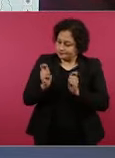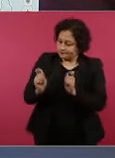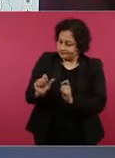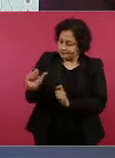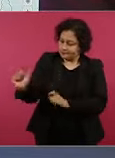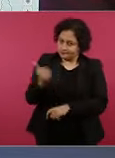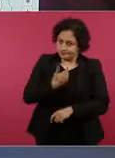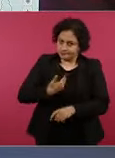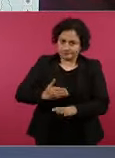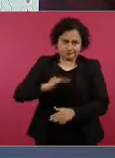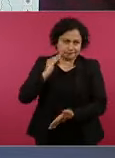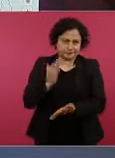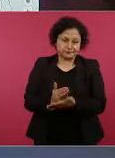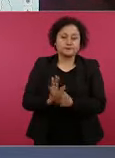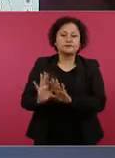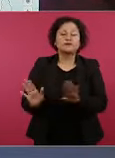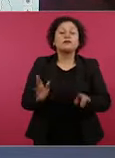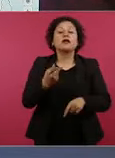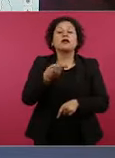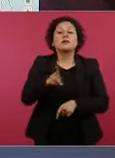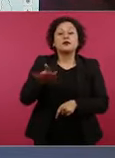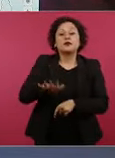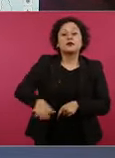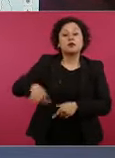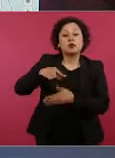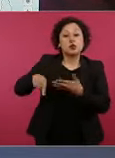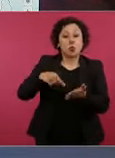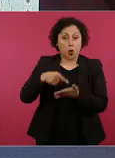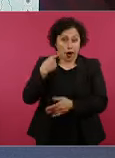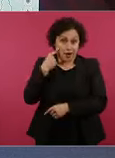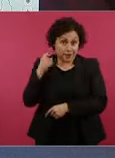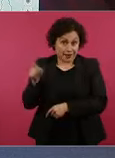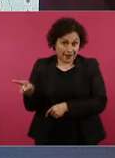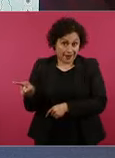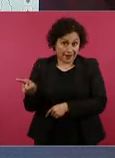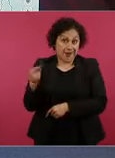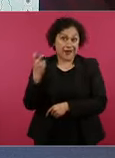Cacahuatán, que es límite también